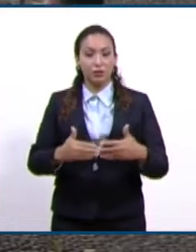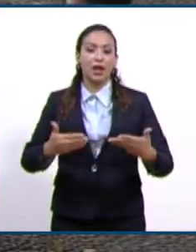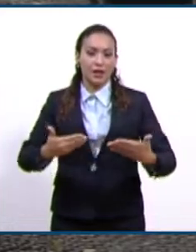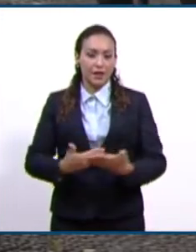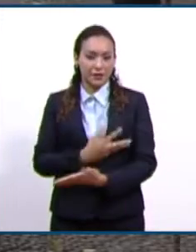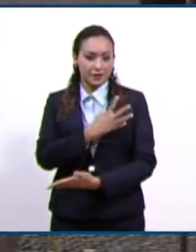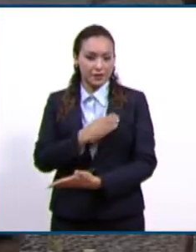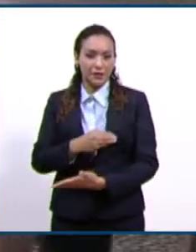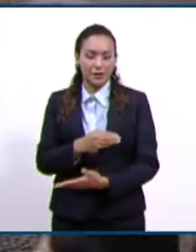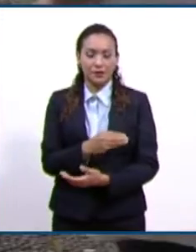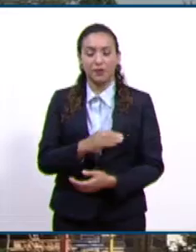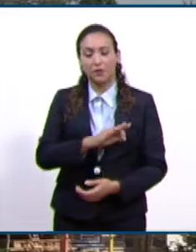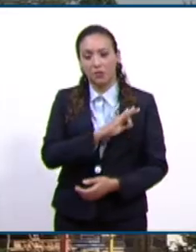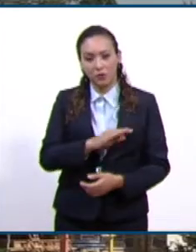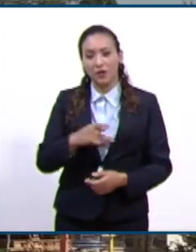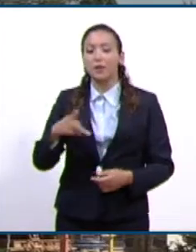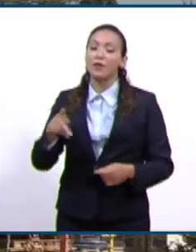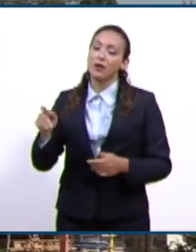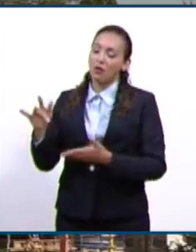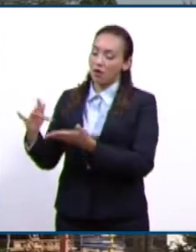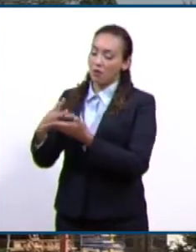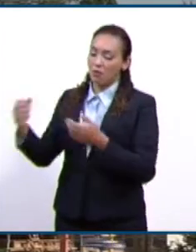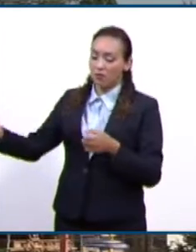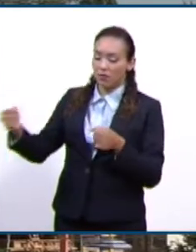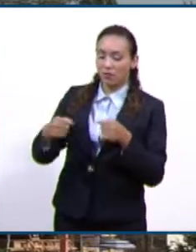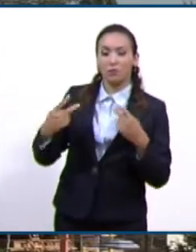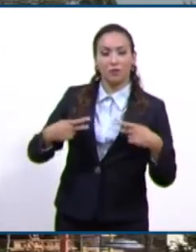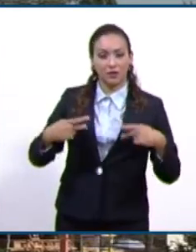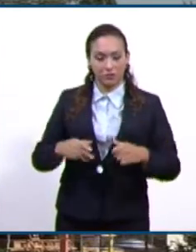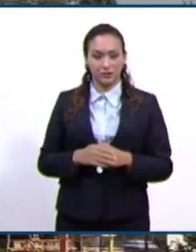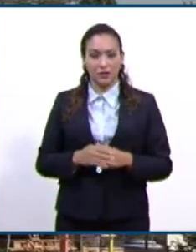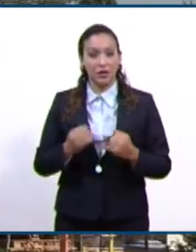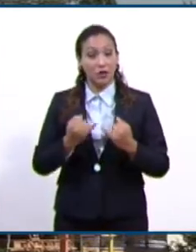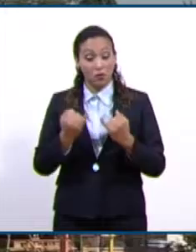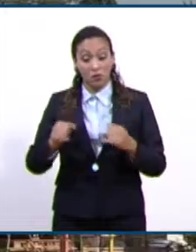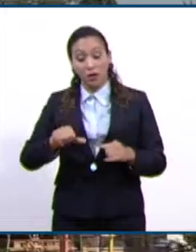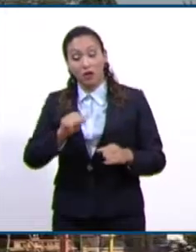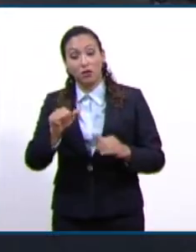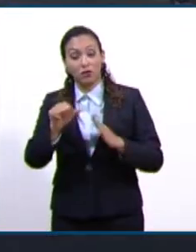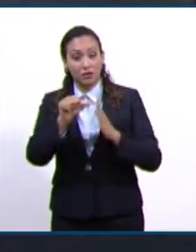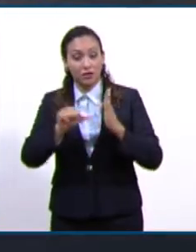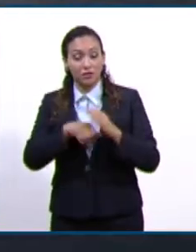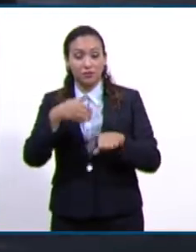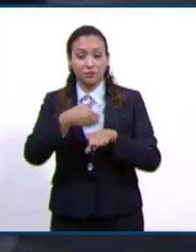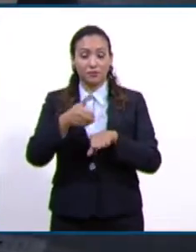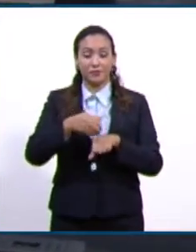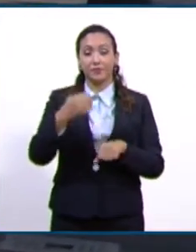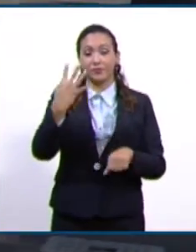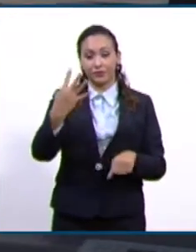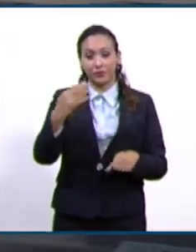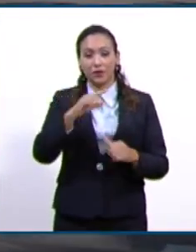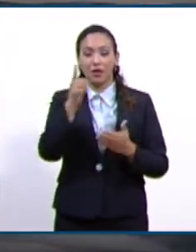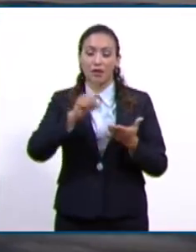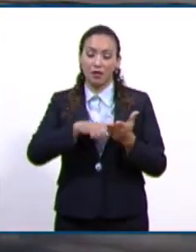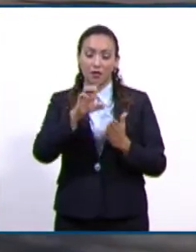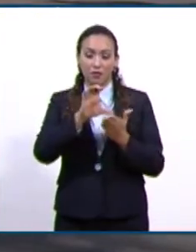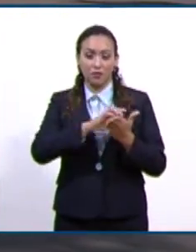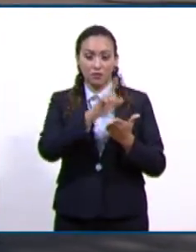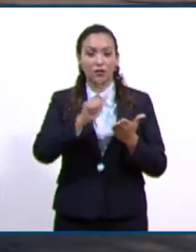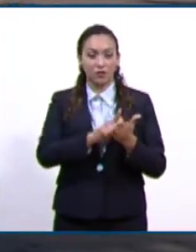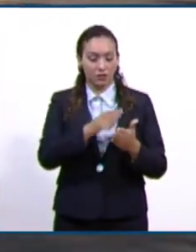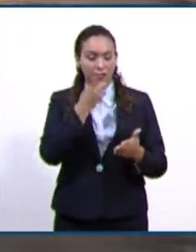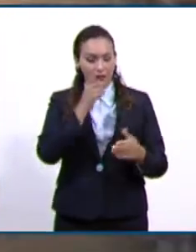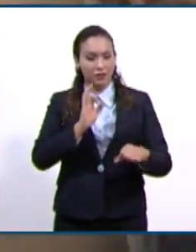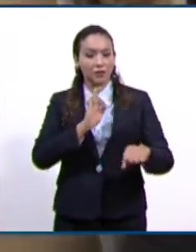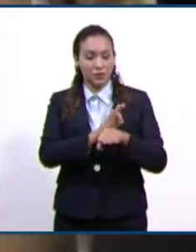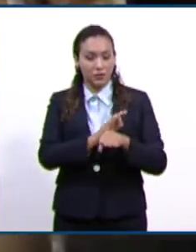y autonomía reproductiva de las mujeres y personas gestantes, que protege el artículo 4 constitucional. Al haber transcurrido el